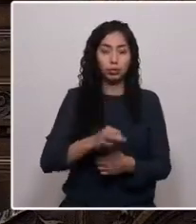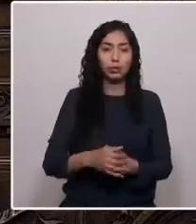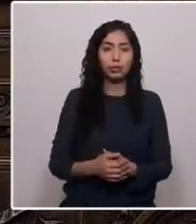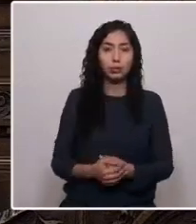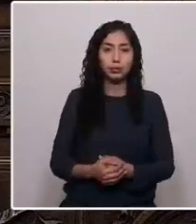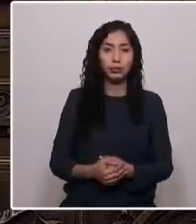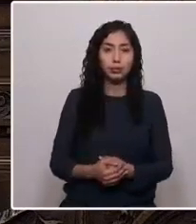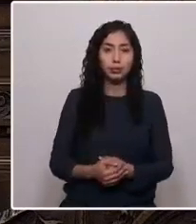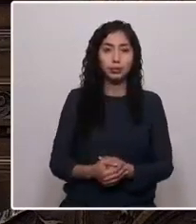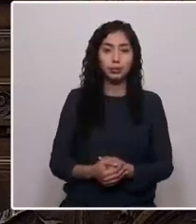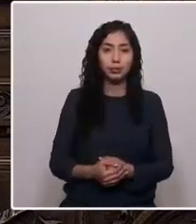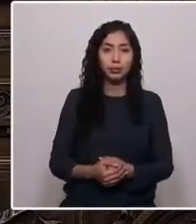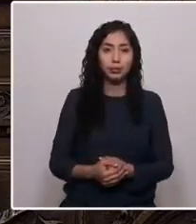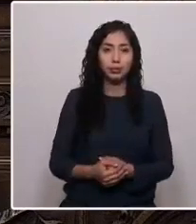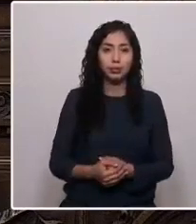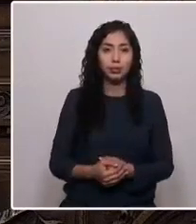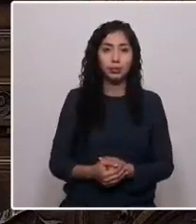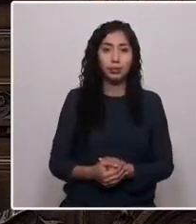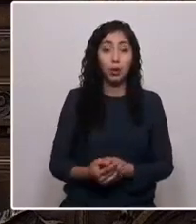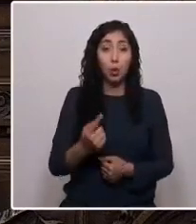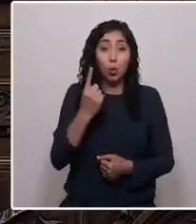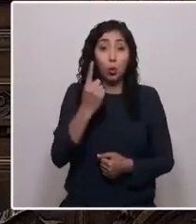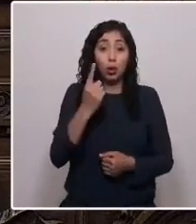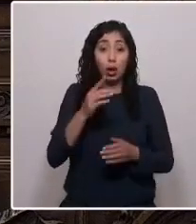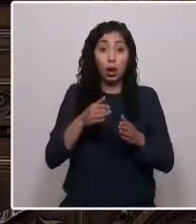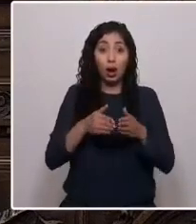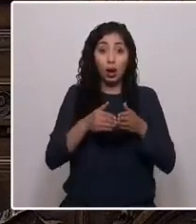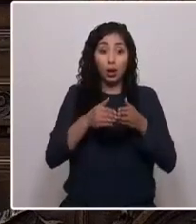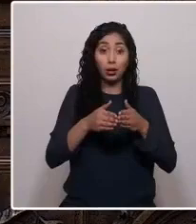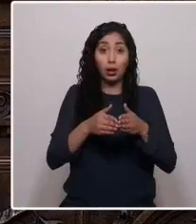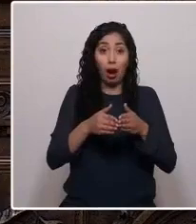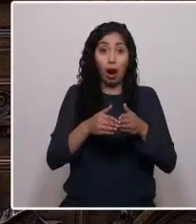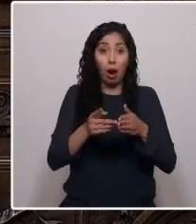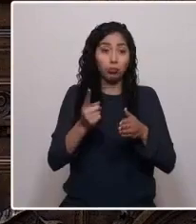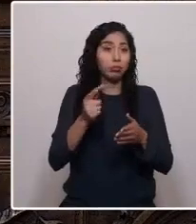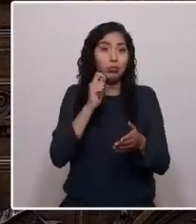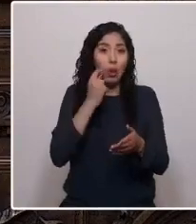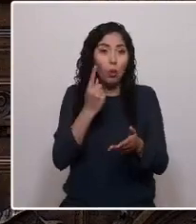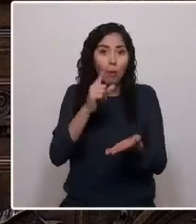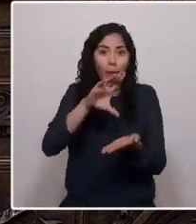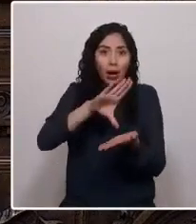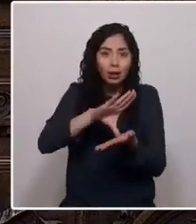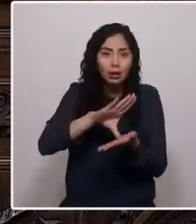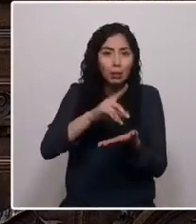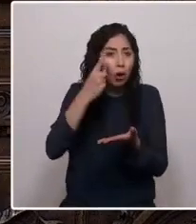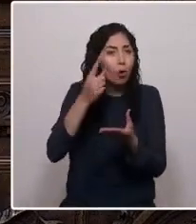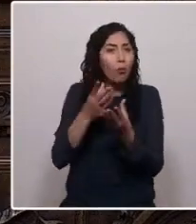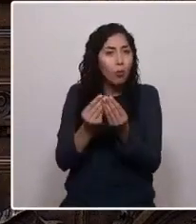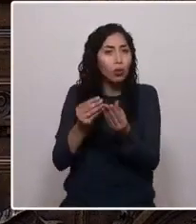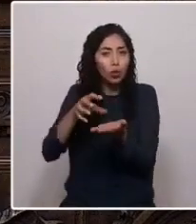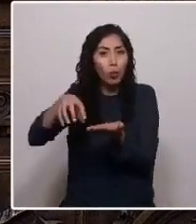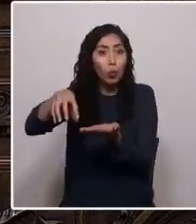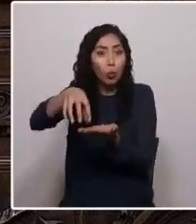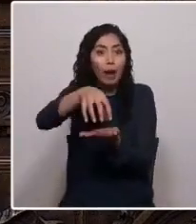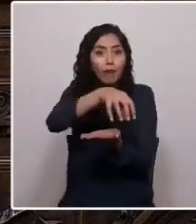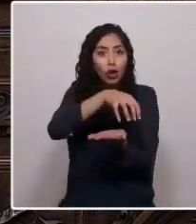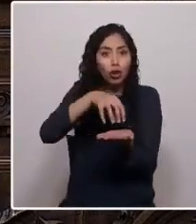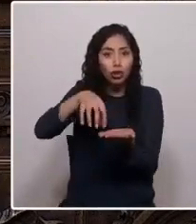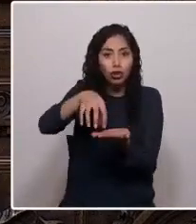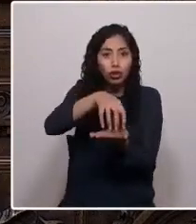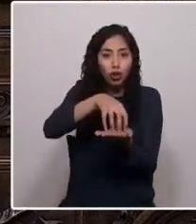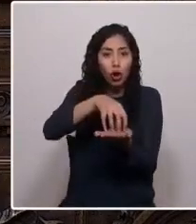quite moto o Tato Tato una sola canoa muchos pueblos